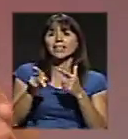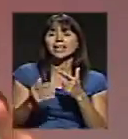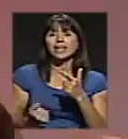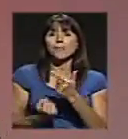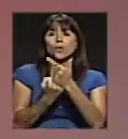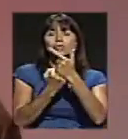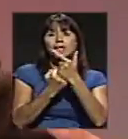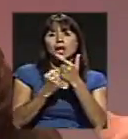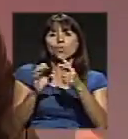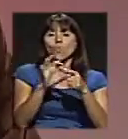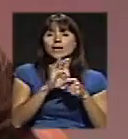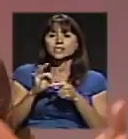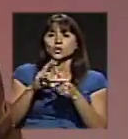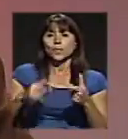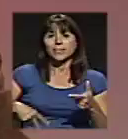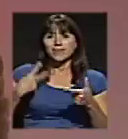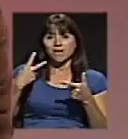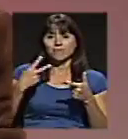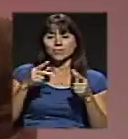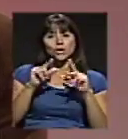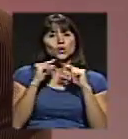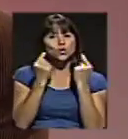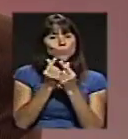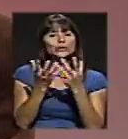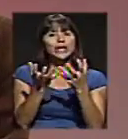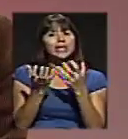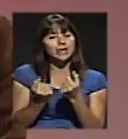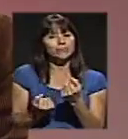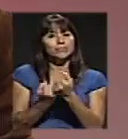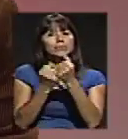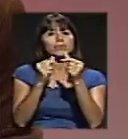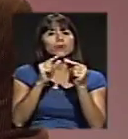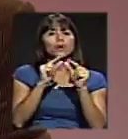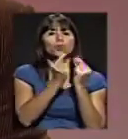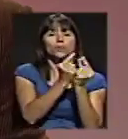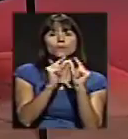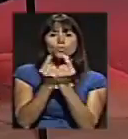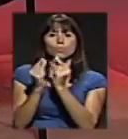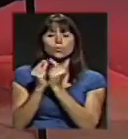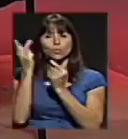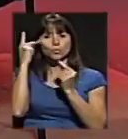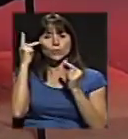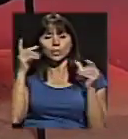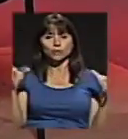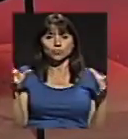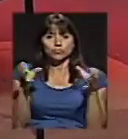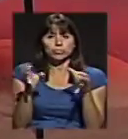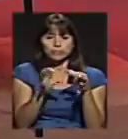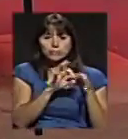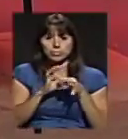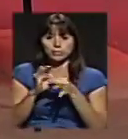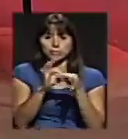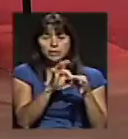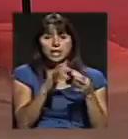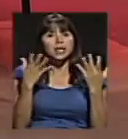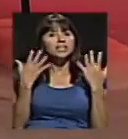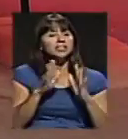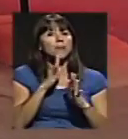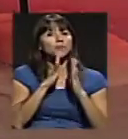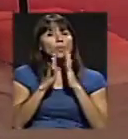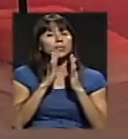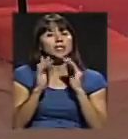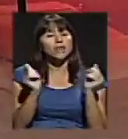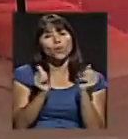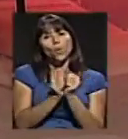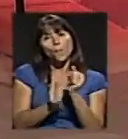de ciudadanos que quieren promover que se dé la coalición. Hemos conversado con la mayoría de las tendencias a lo interno del